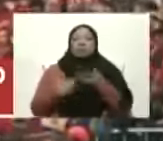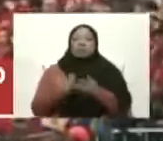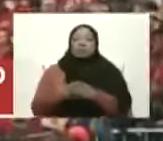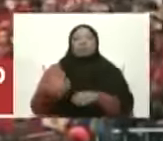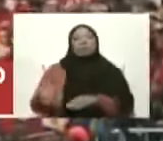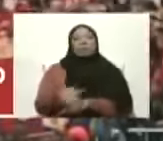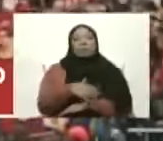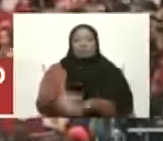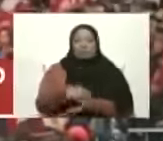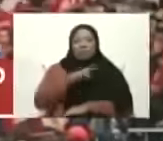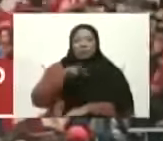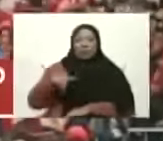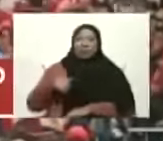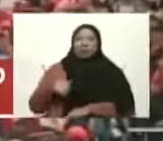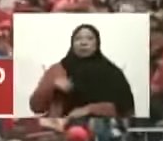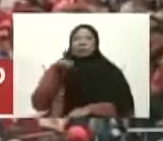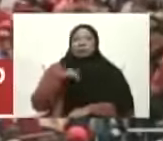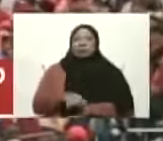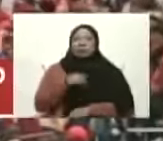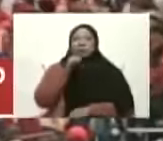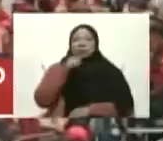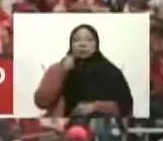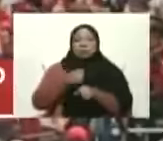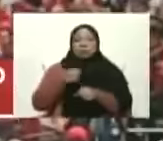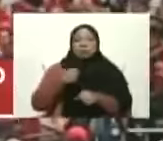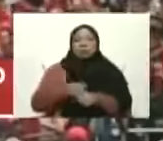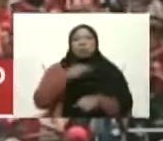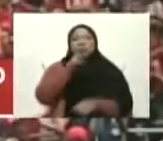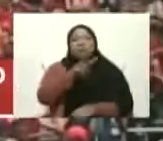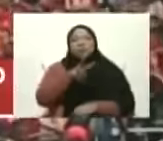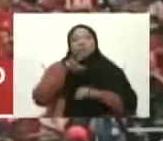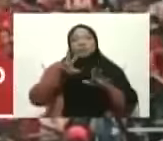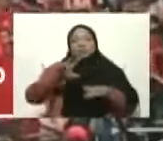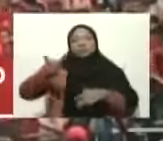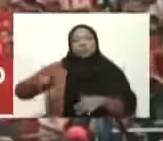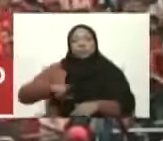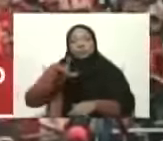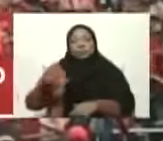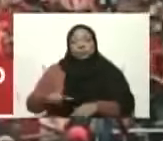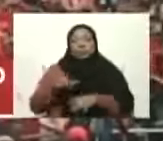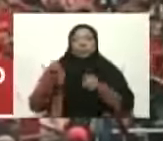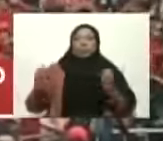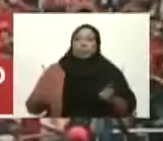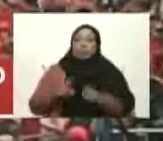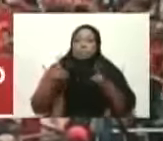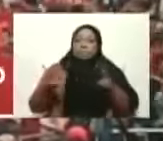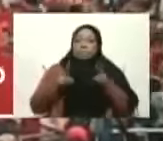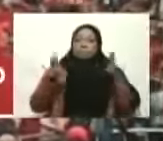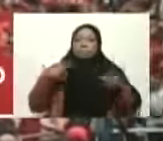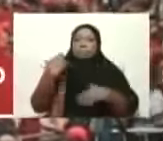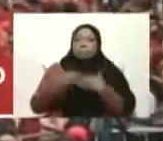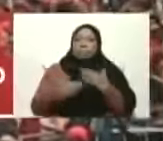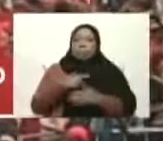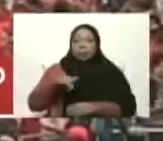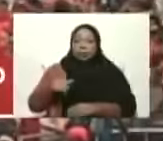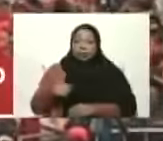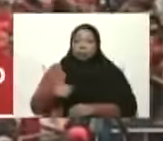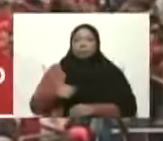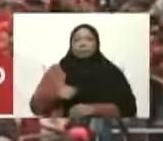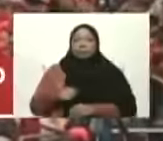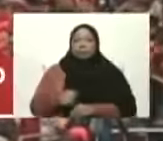la calle y le decimos, este 28 de julio, la victoria es